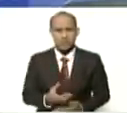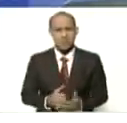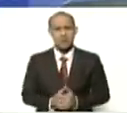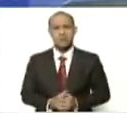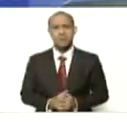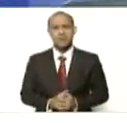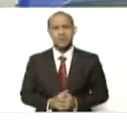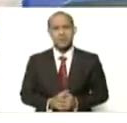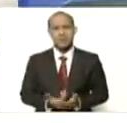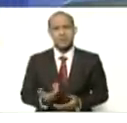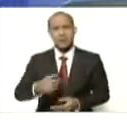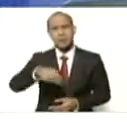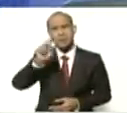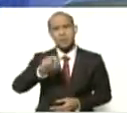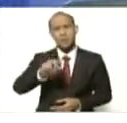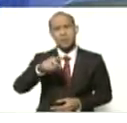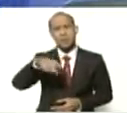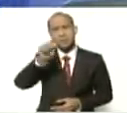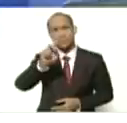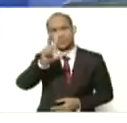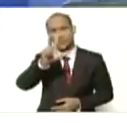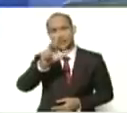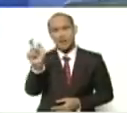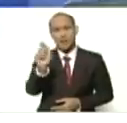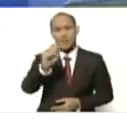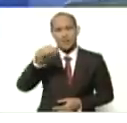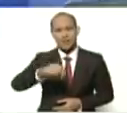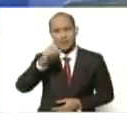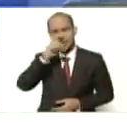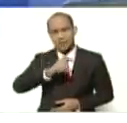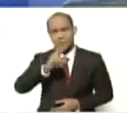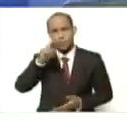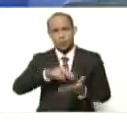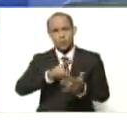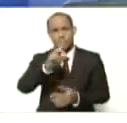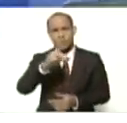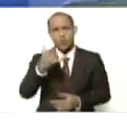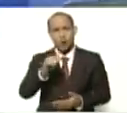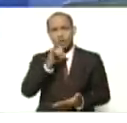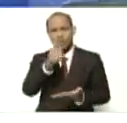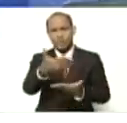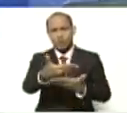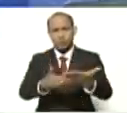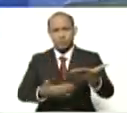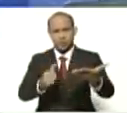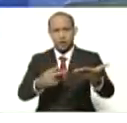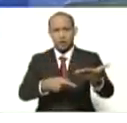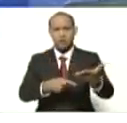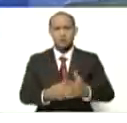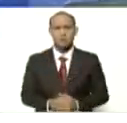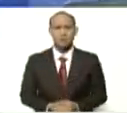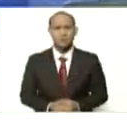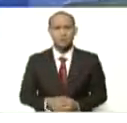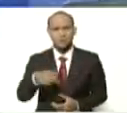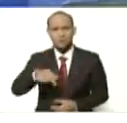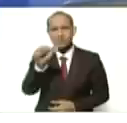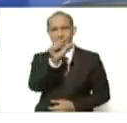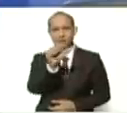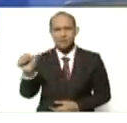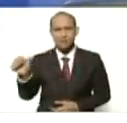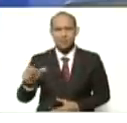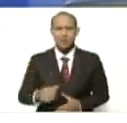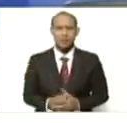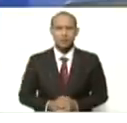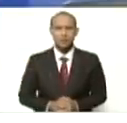del primer trimestre de este año yo tengo aquí el informe el informe ahora de esta semana